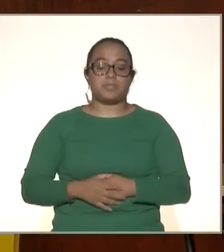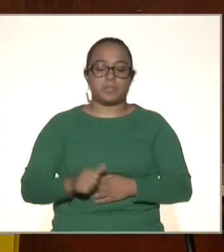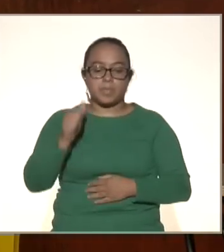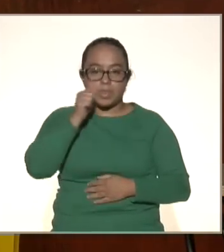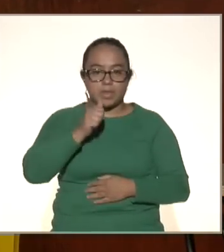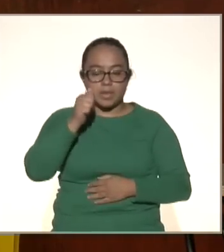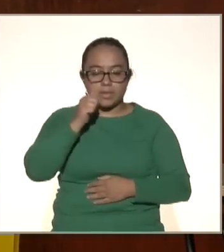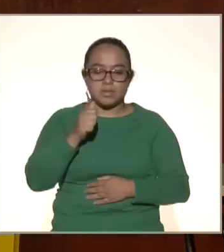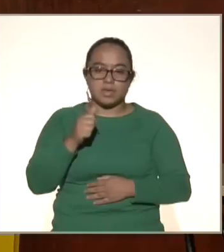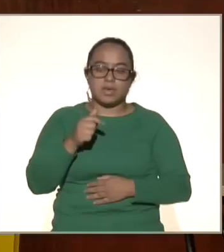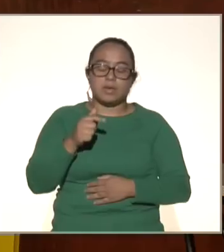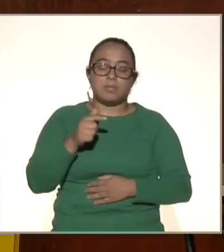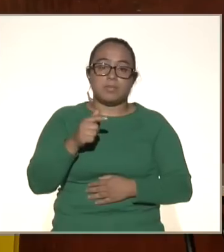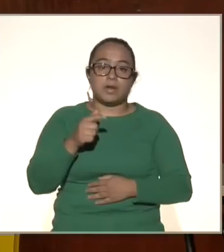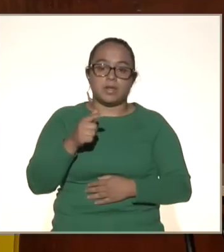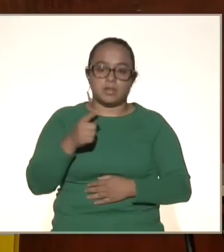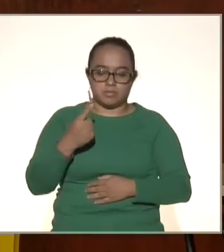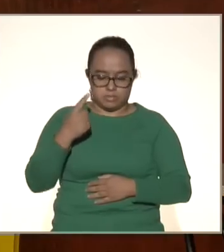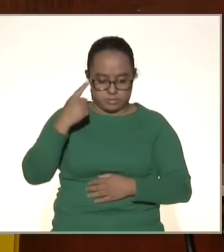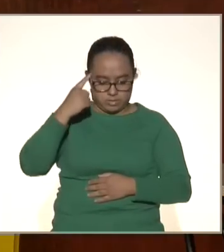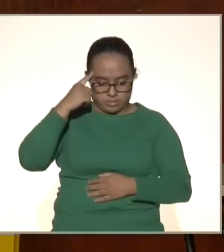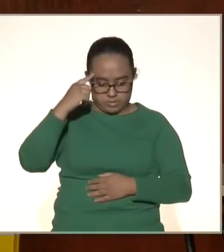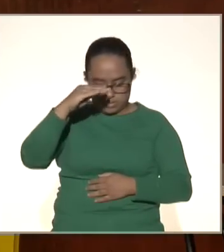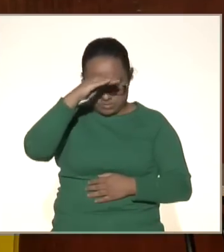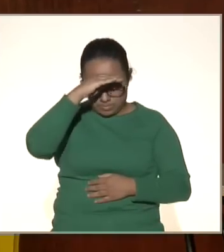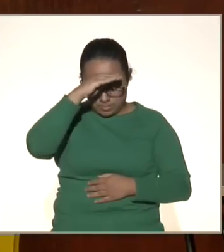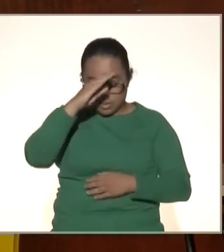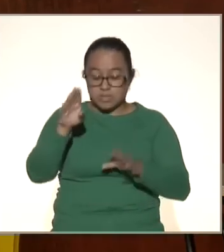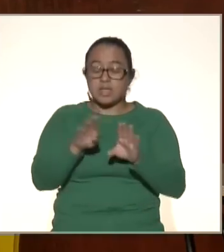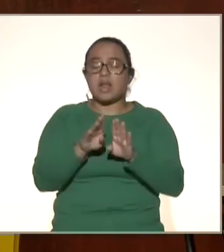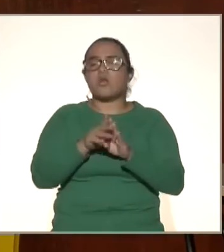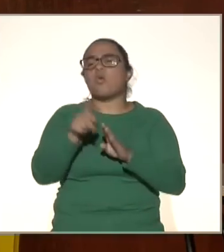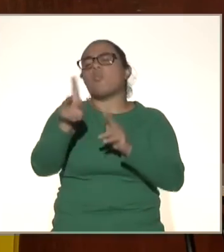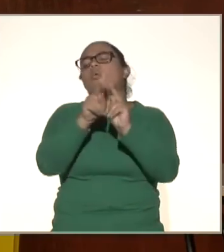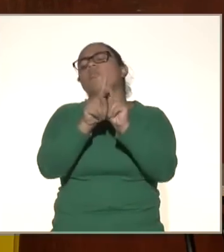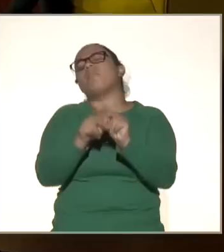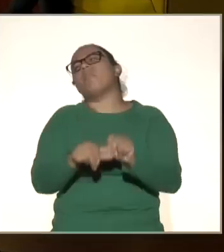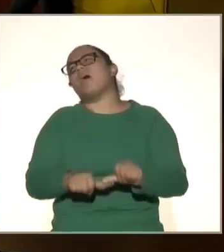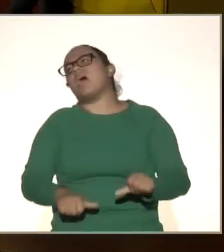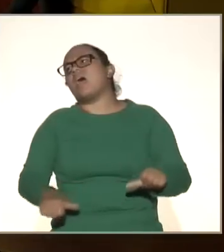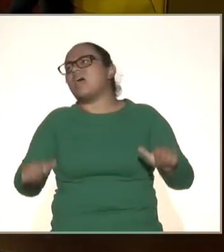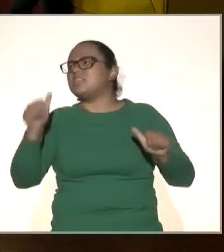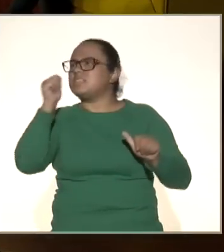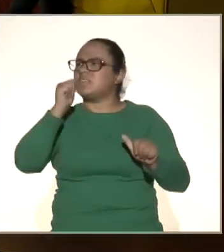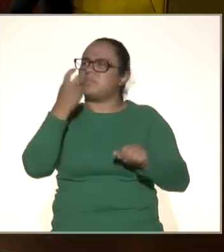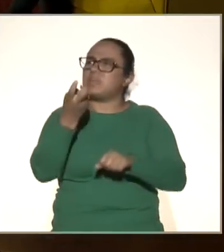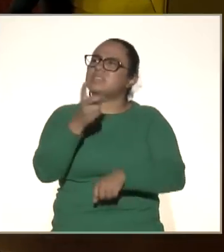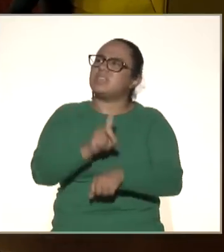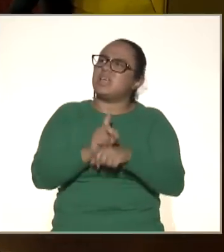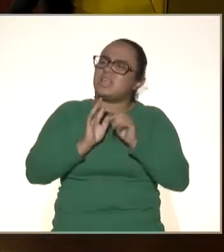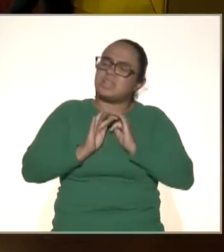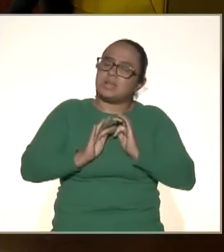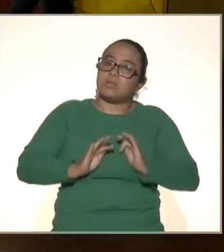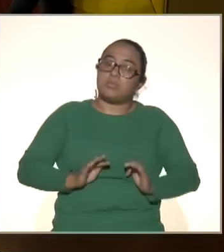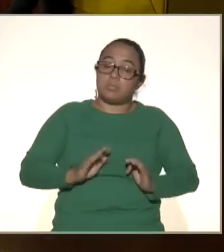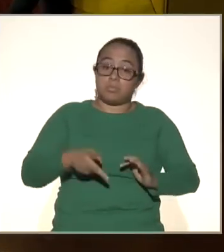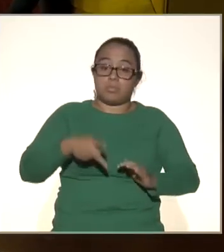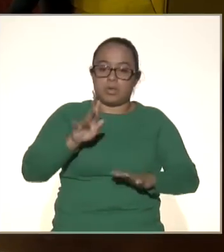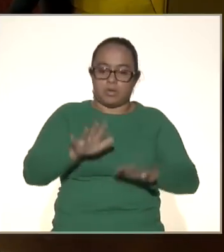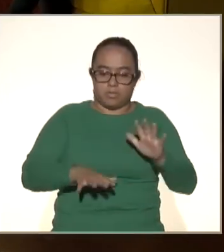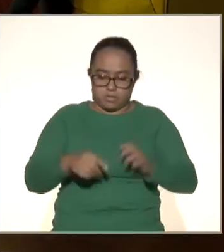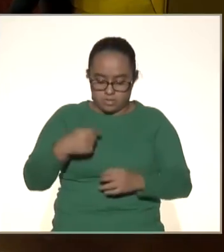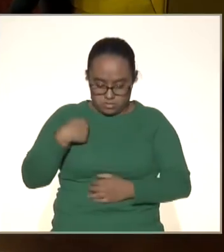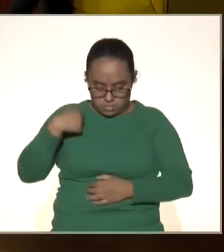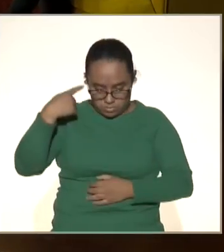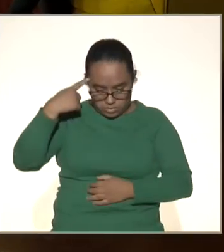decía Humberto, nos entra algo que nos hace ser seres de luz, de paz, de amor, y de repente se siente como una obligación el